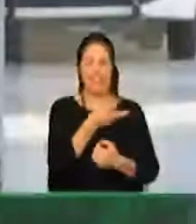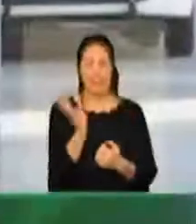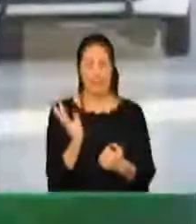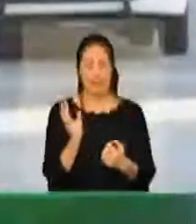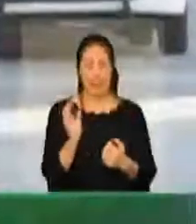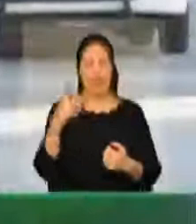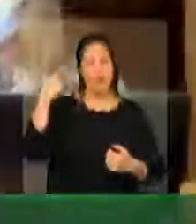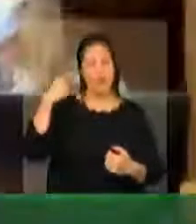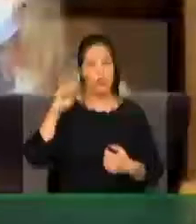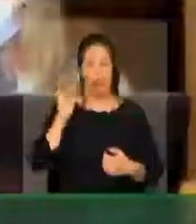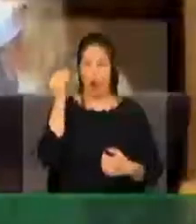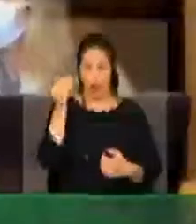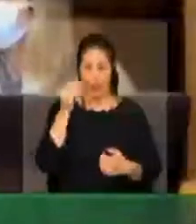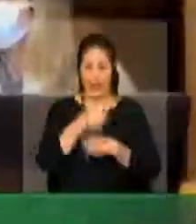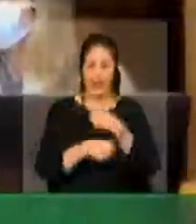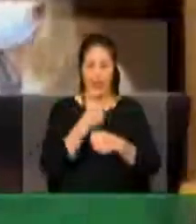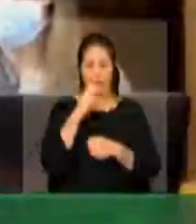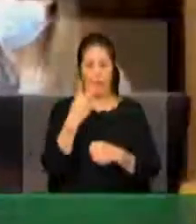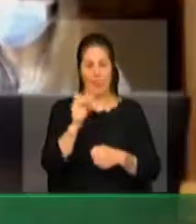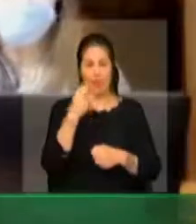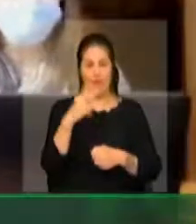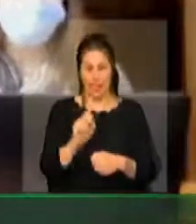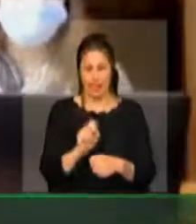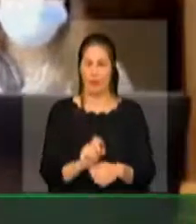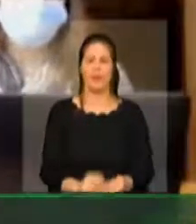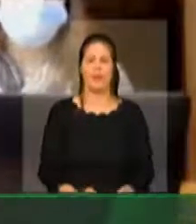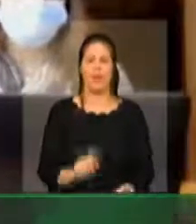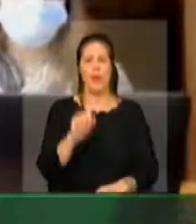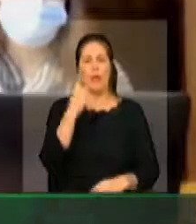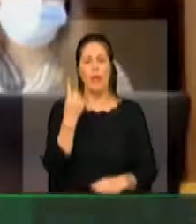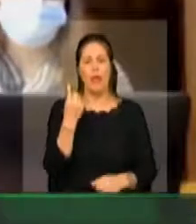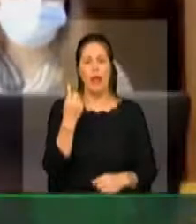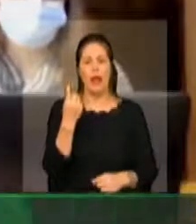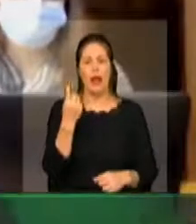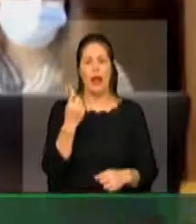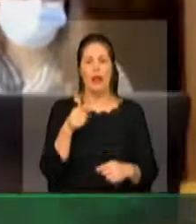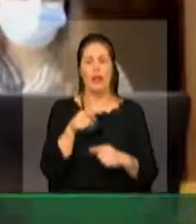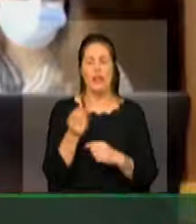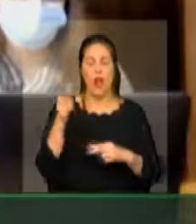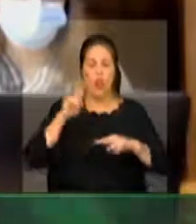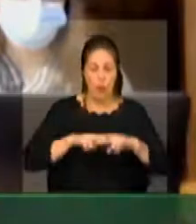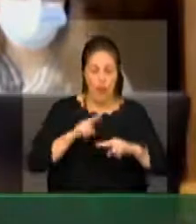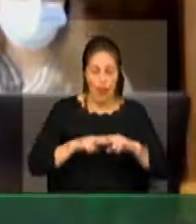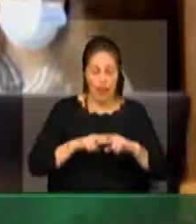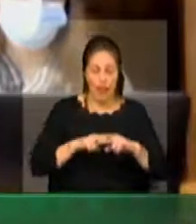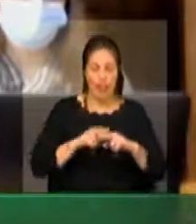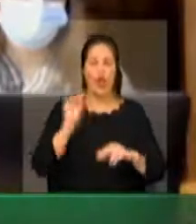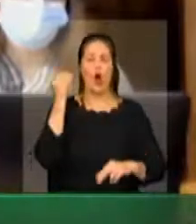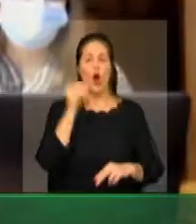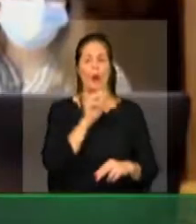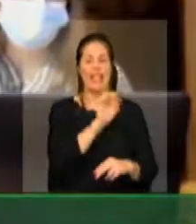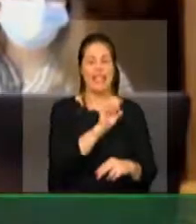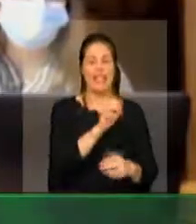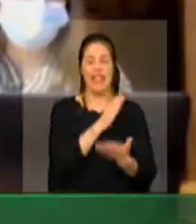en Uruguay en 2020. La primera causa de muerte en el 2020 de jóvenes entre 15 y